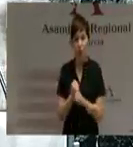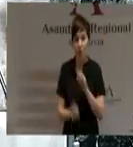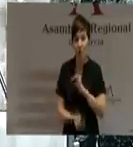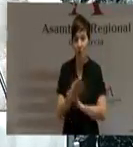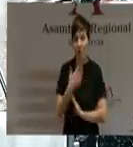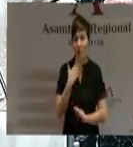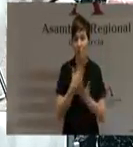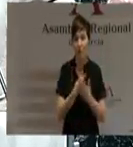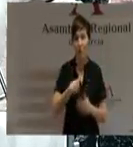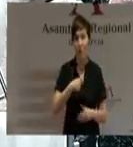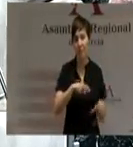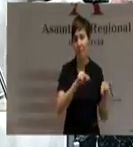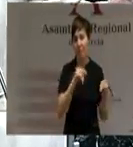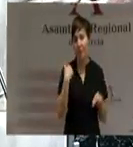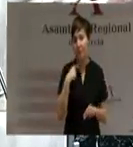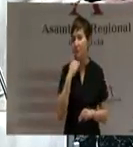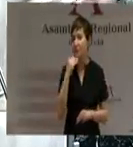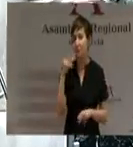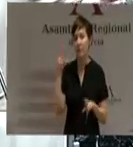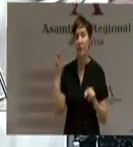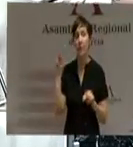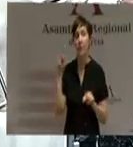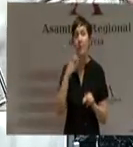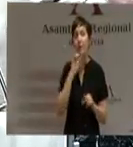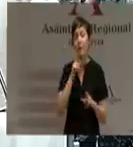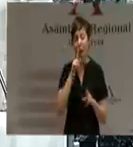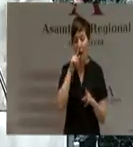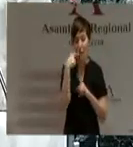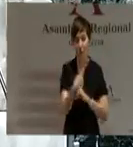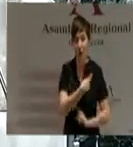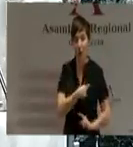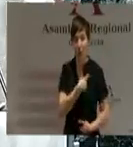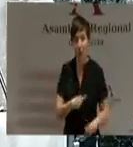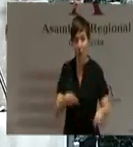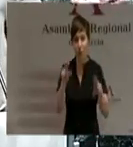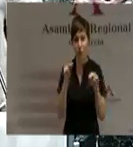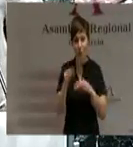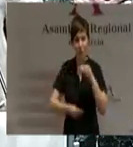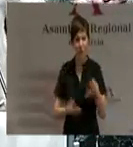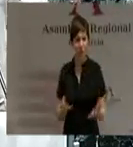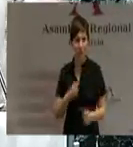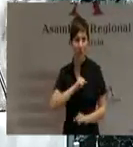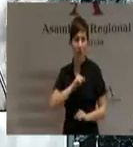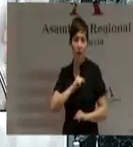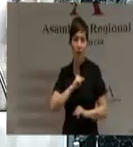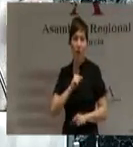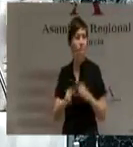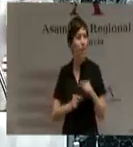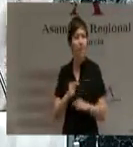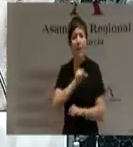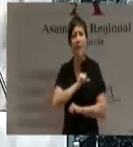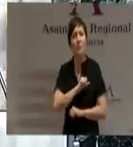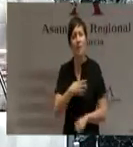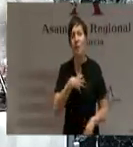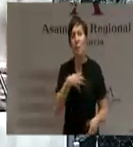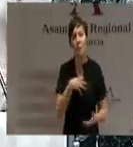enseguida, acabará el año que viene y seguiremos esperando a que ocurra algo. Las familias no tienen espera. Podemos hacerlo ya y